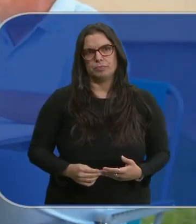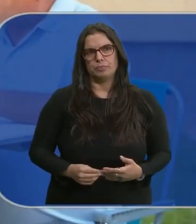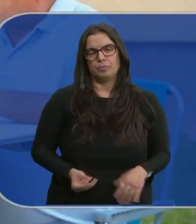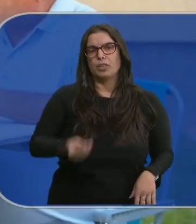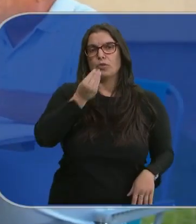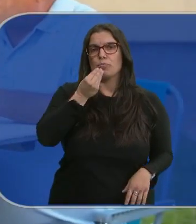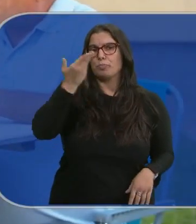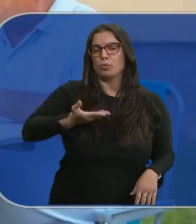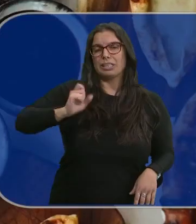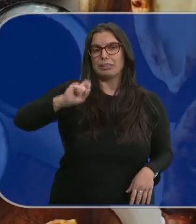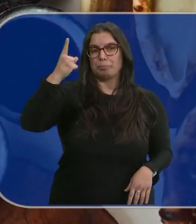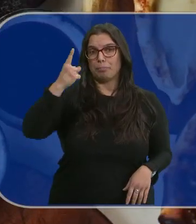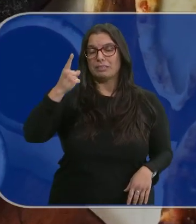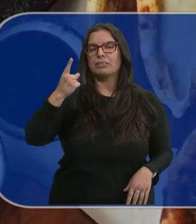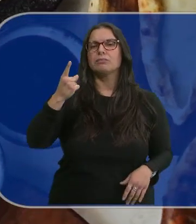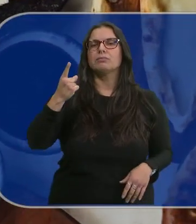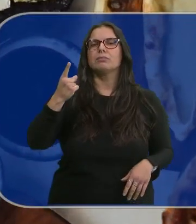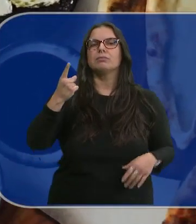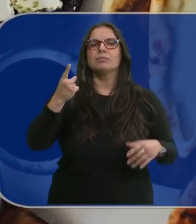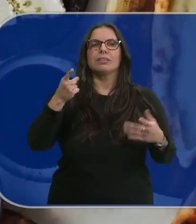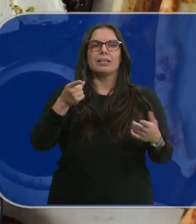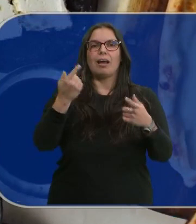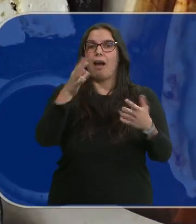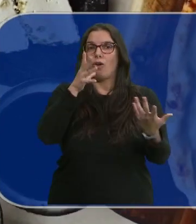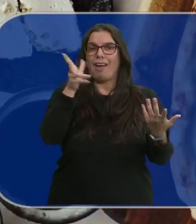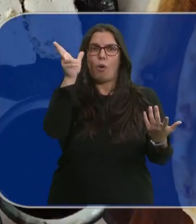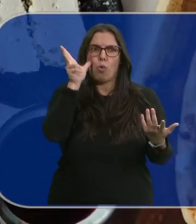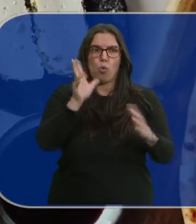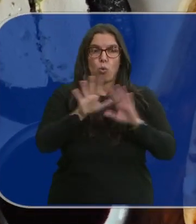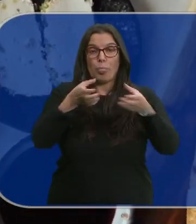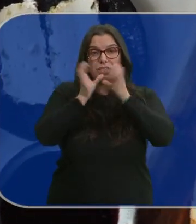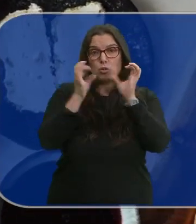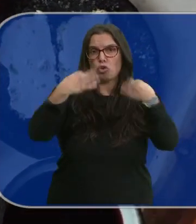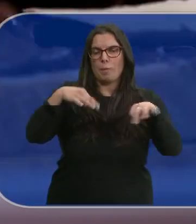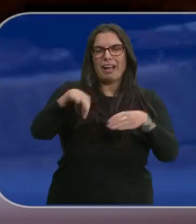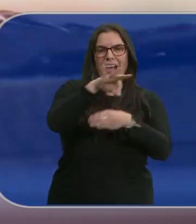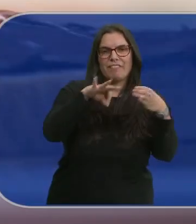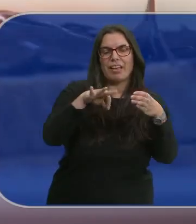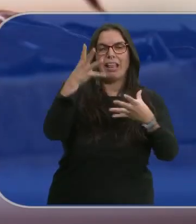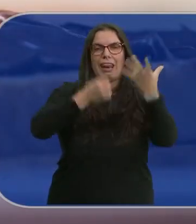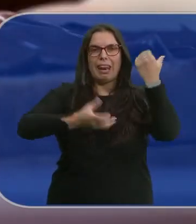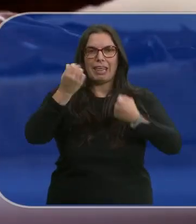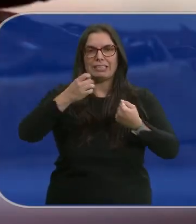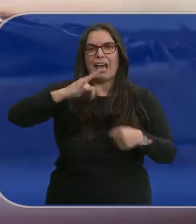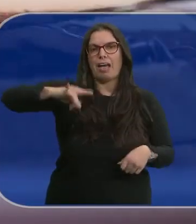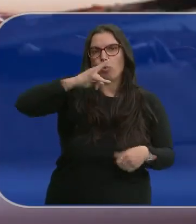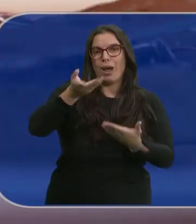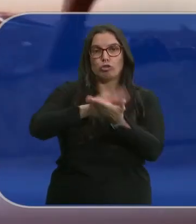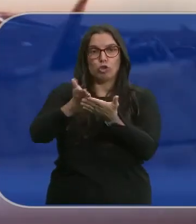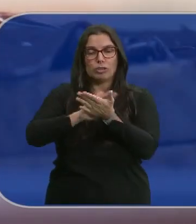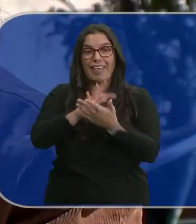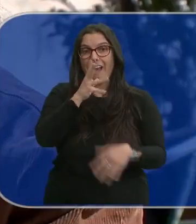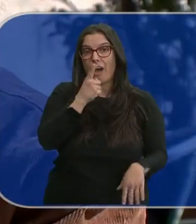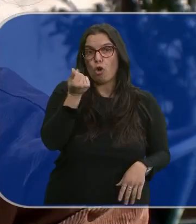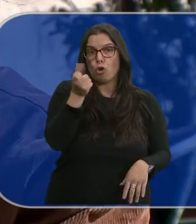La comida más importante del día se ha convertido en un lujo. Un desayuno estándar de café, leche, azúcar y una tostada